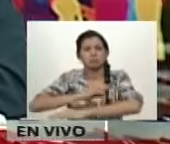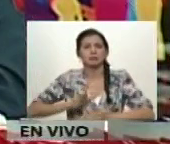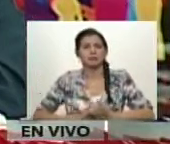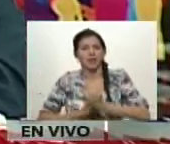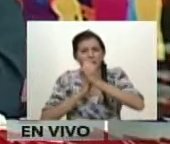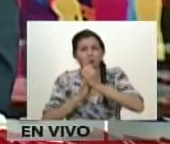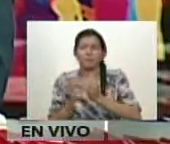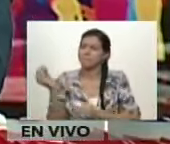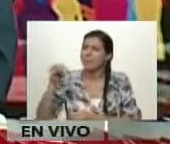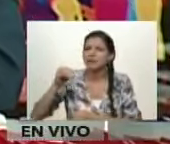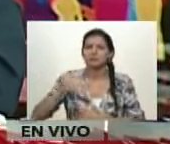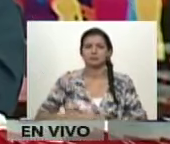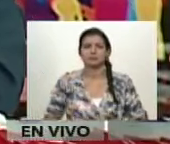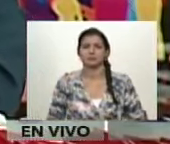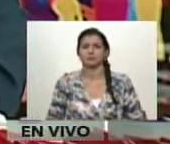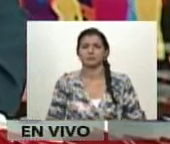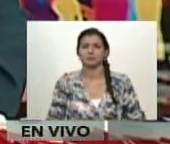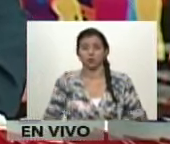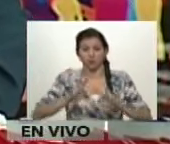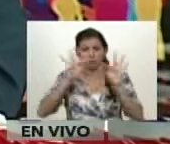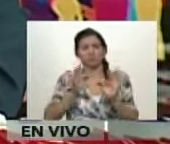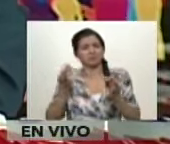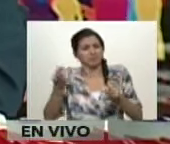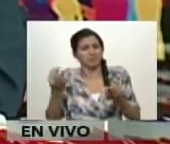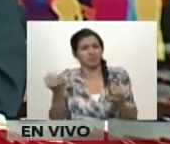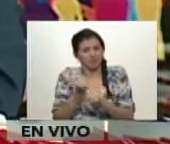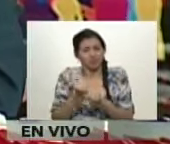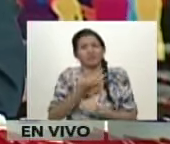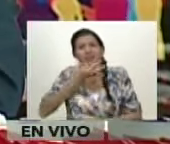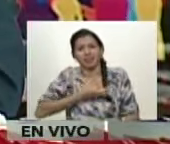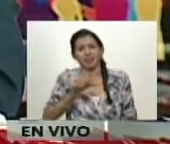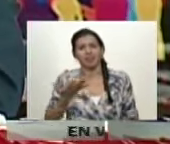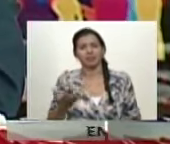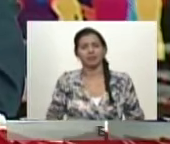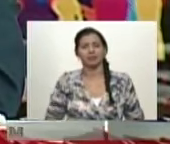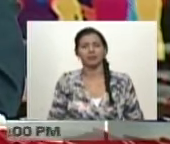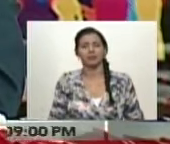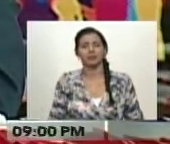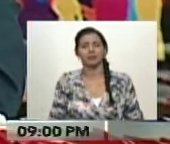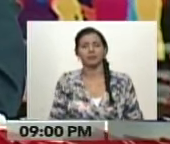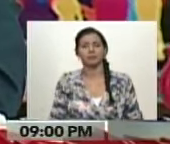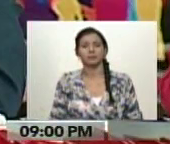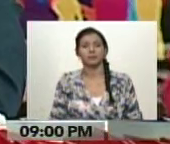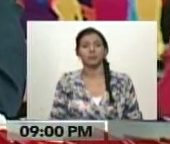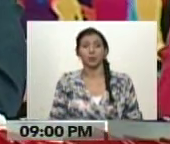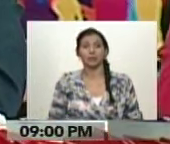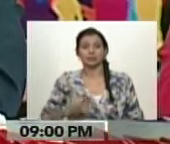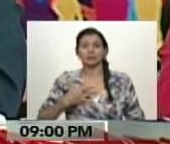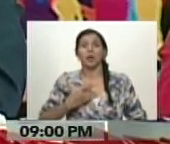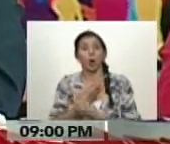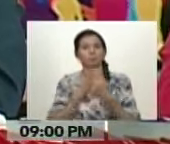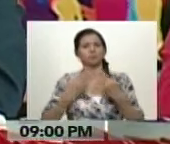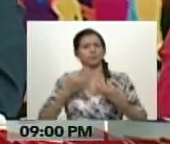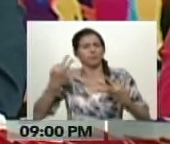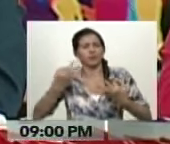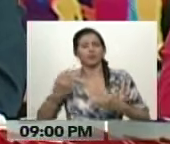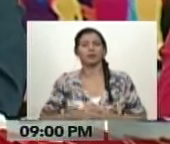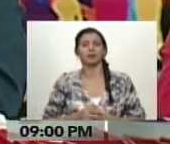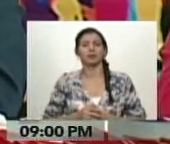liderazgo. Métodos verdaderos, ¿vale? Que generan un compromiso superior en